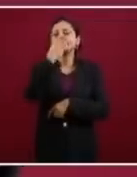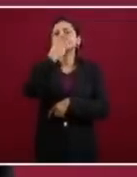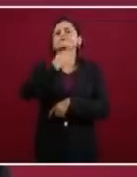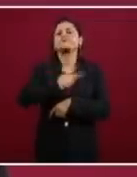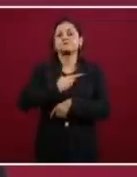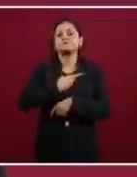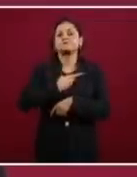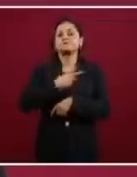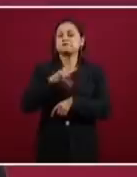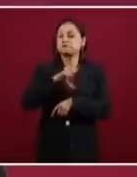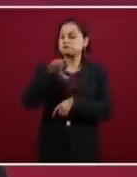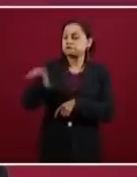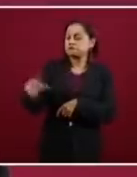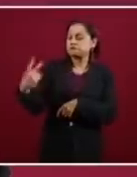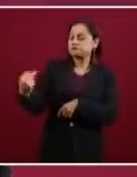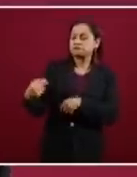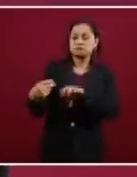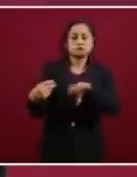grupos